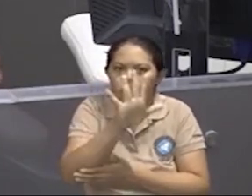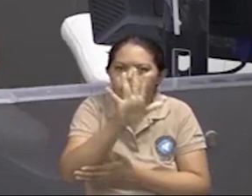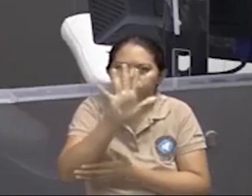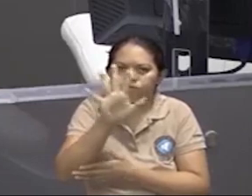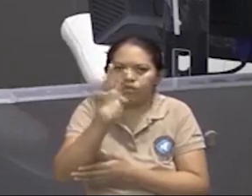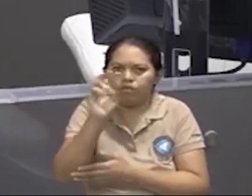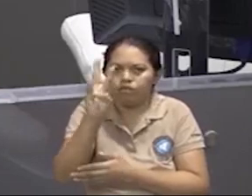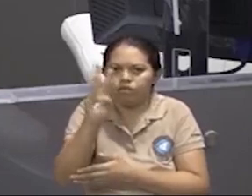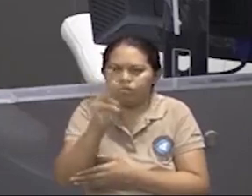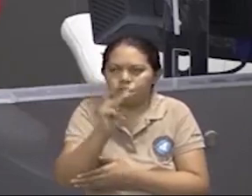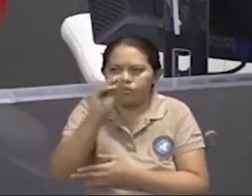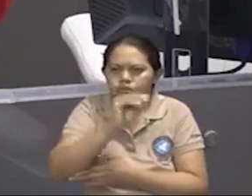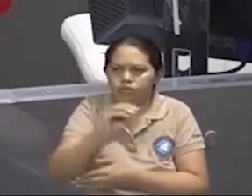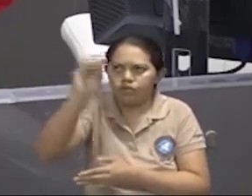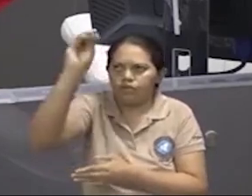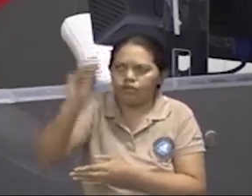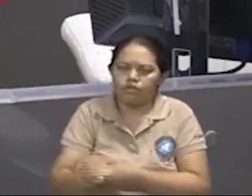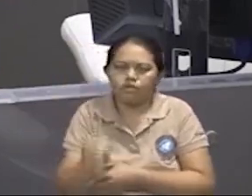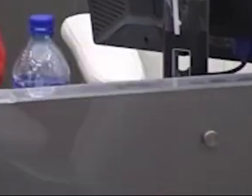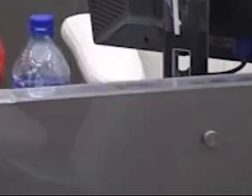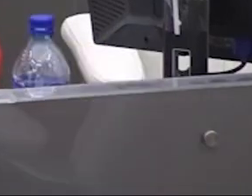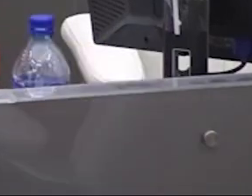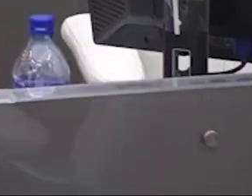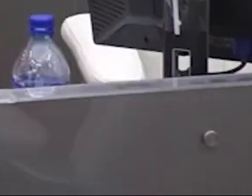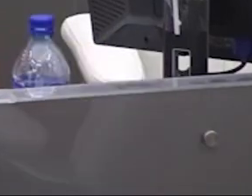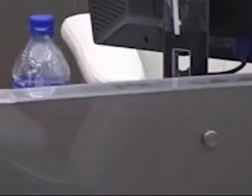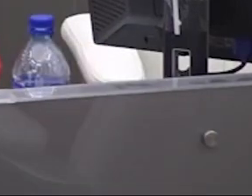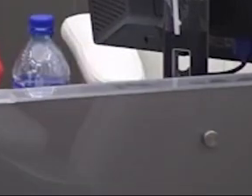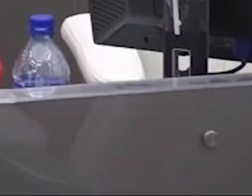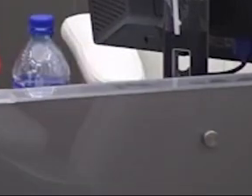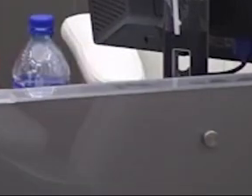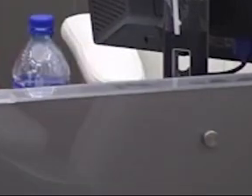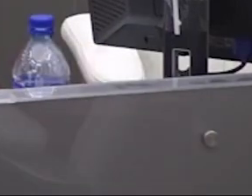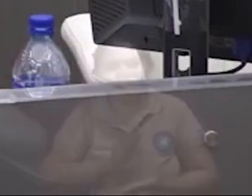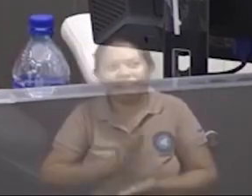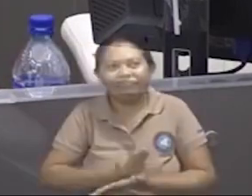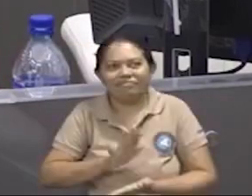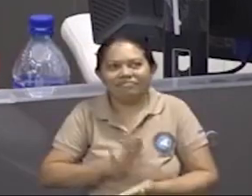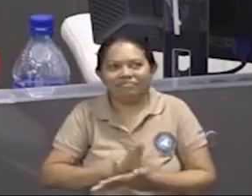53.4% más de lo recibido. Noticias 12, Darlene Téllez.